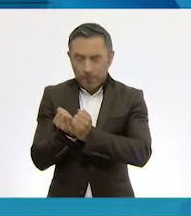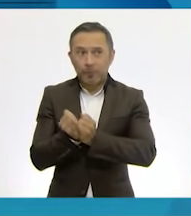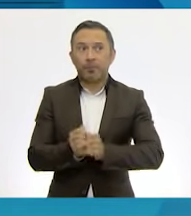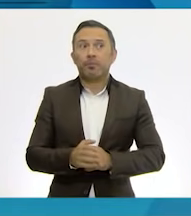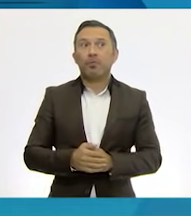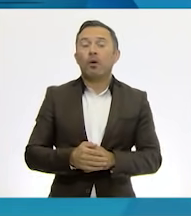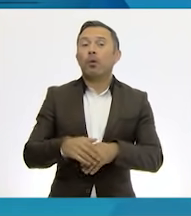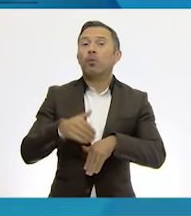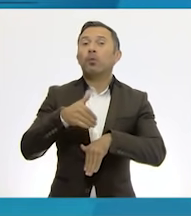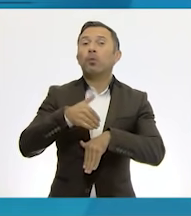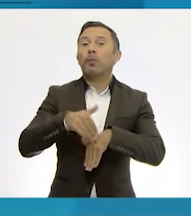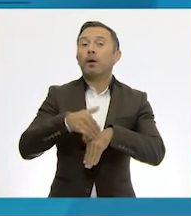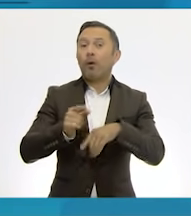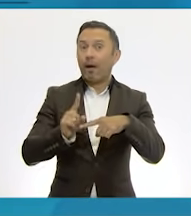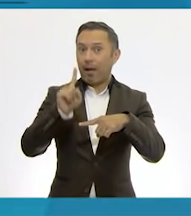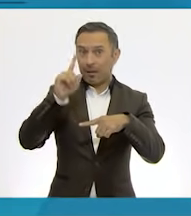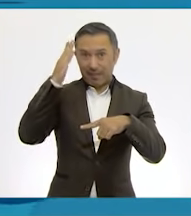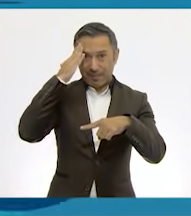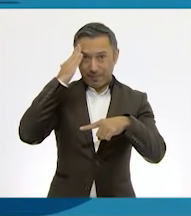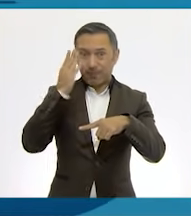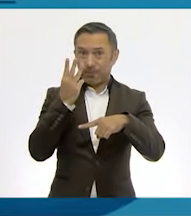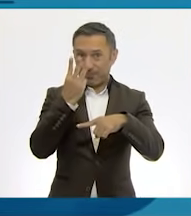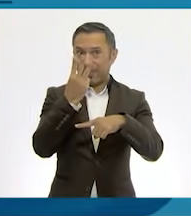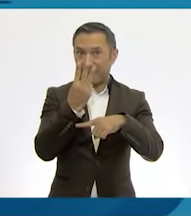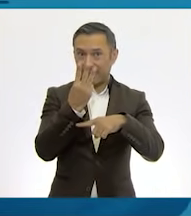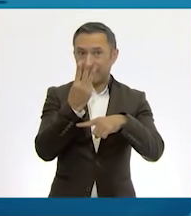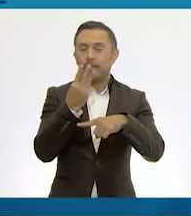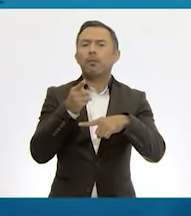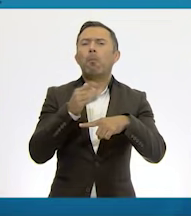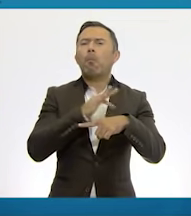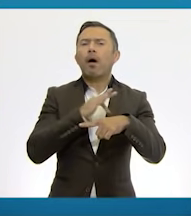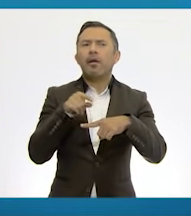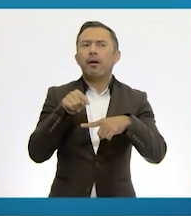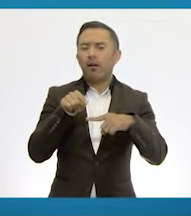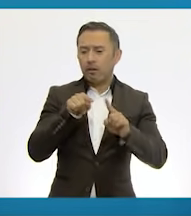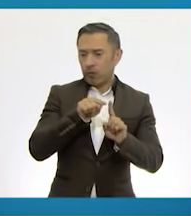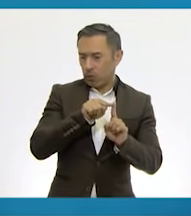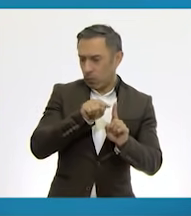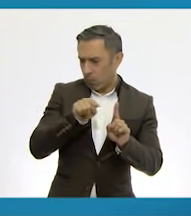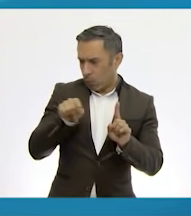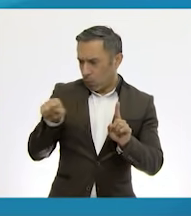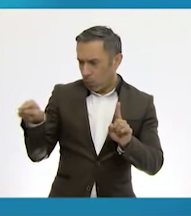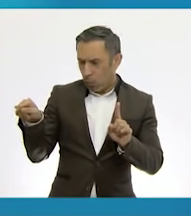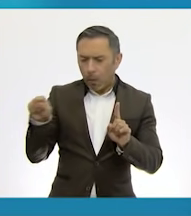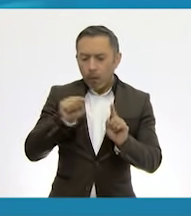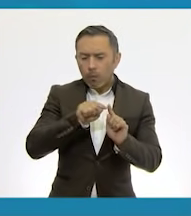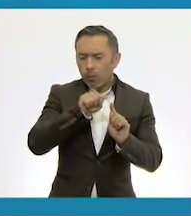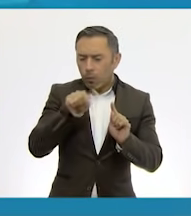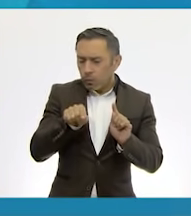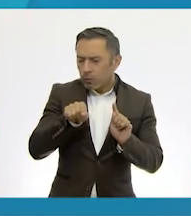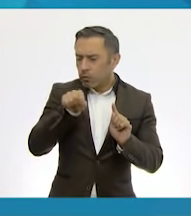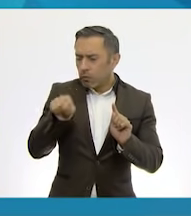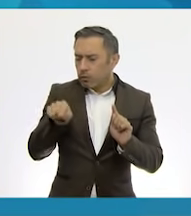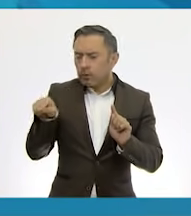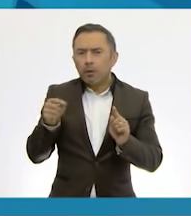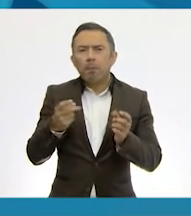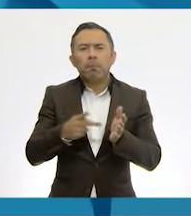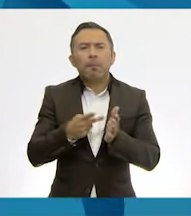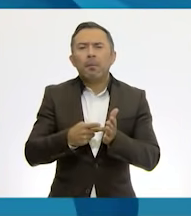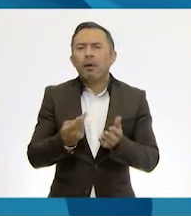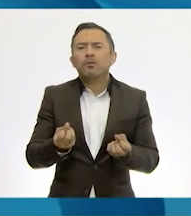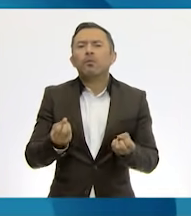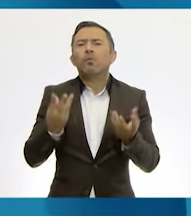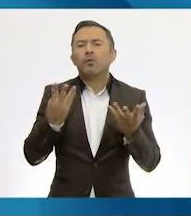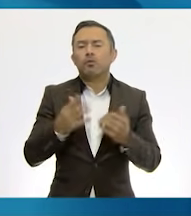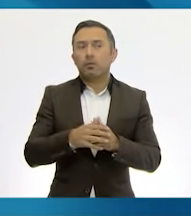cuántas veces nos hemos movido hacia el uno. En este caso porque es positivo. Tengo tres